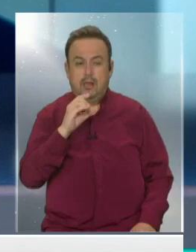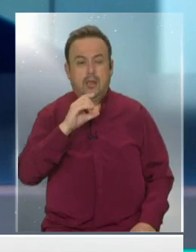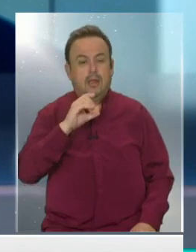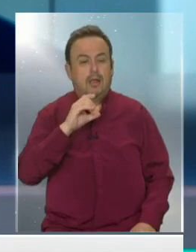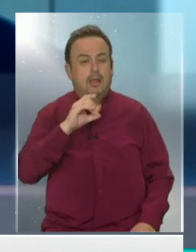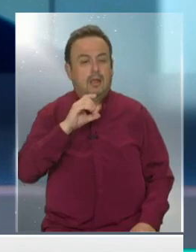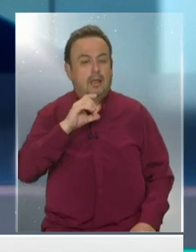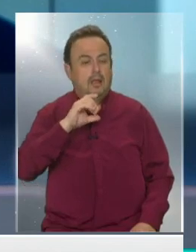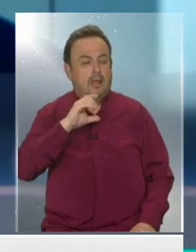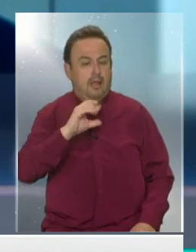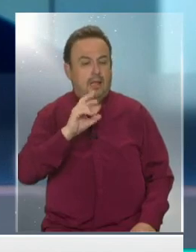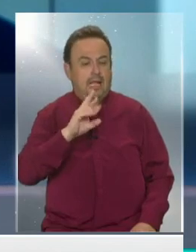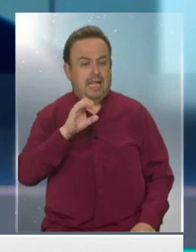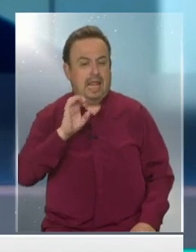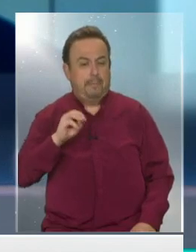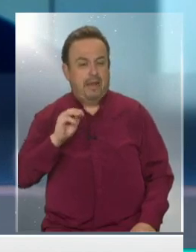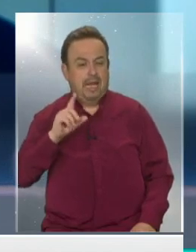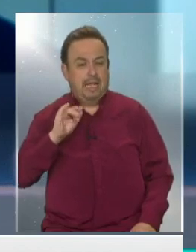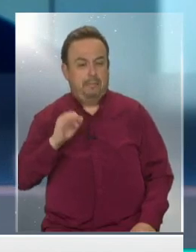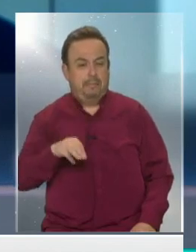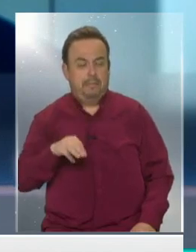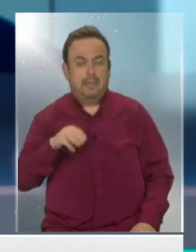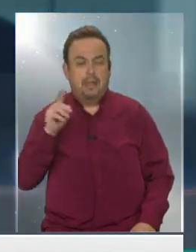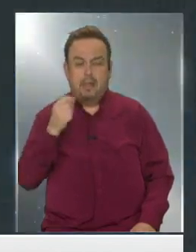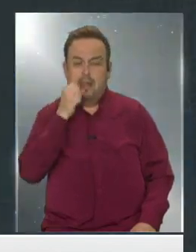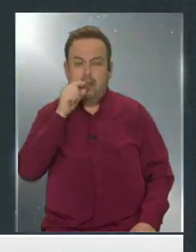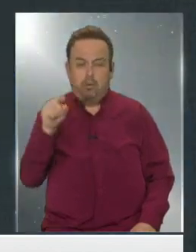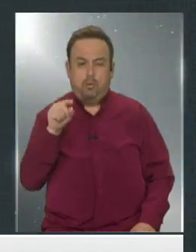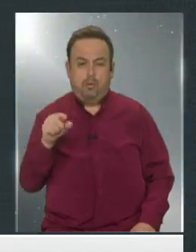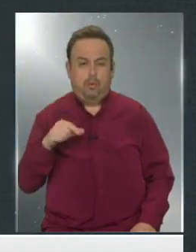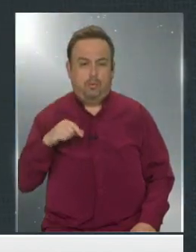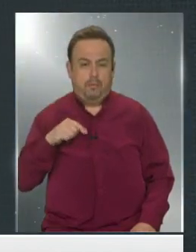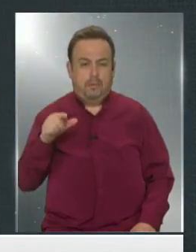de este hecho. Soledad Agüero nos cuenta más.